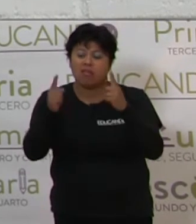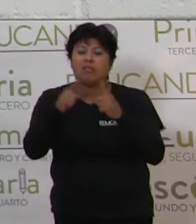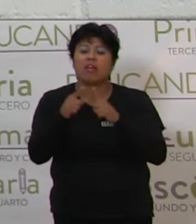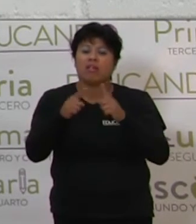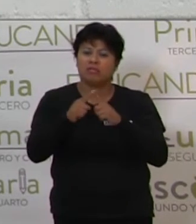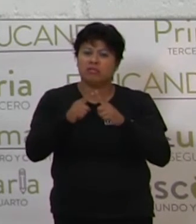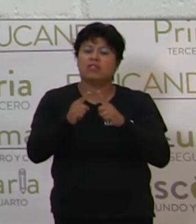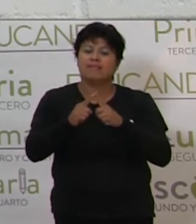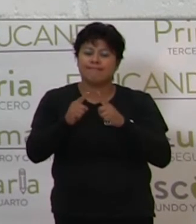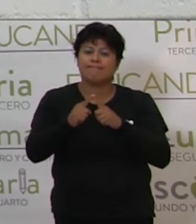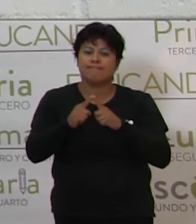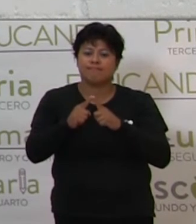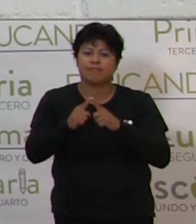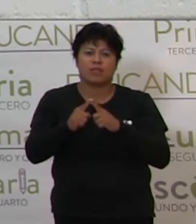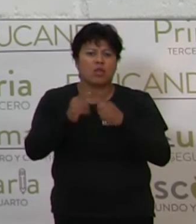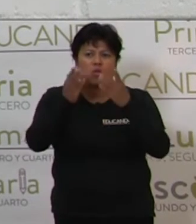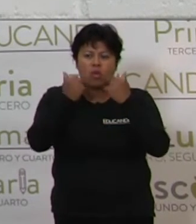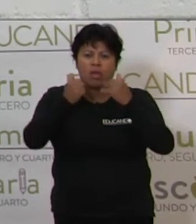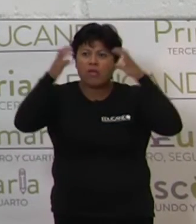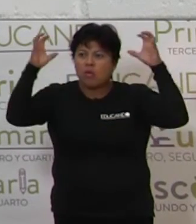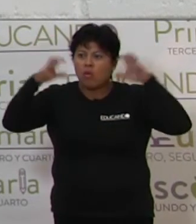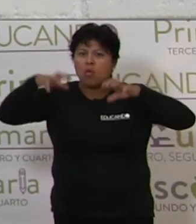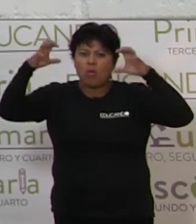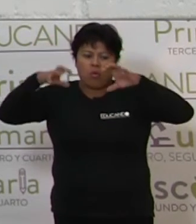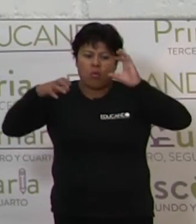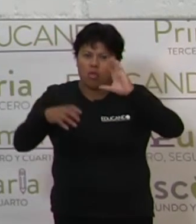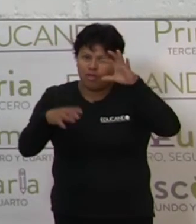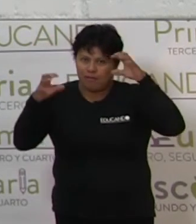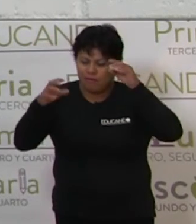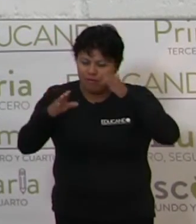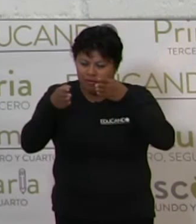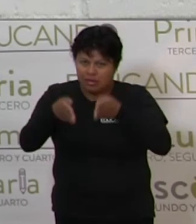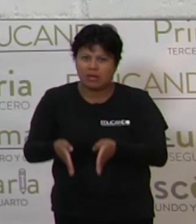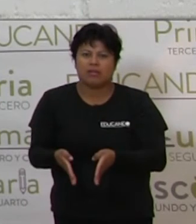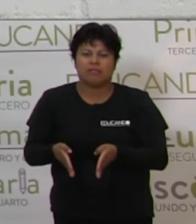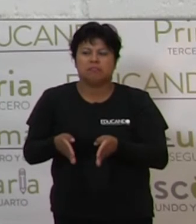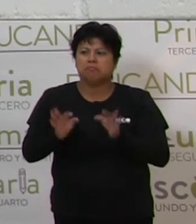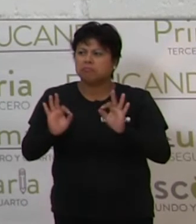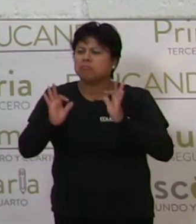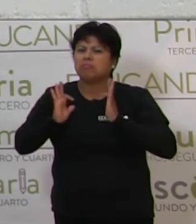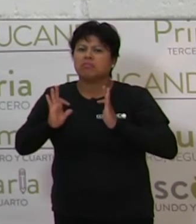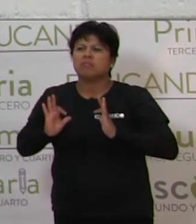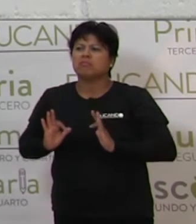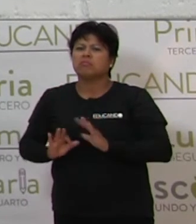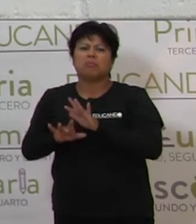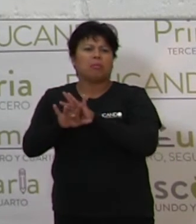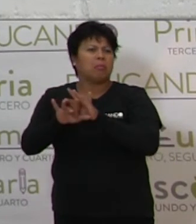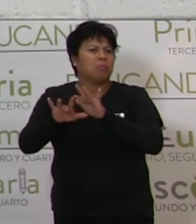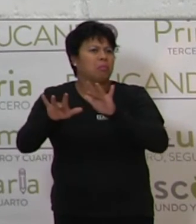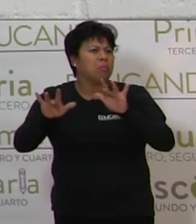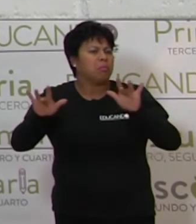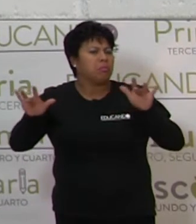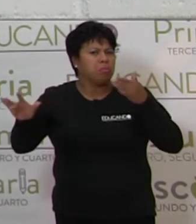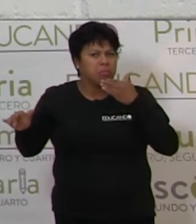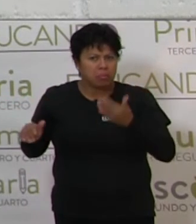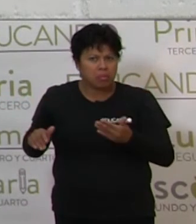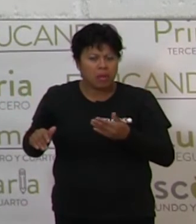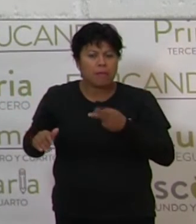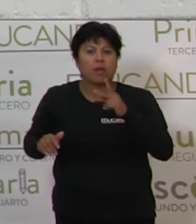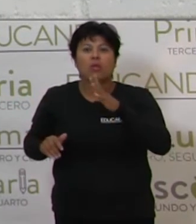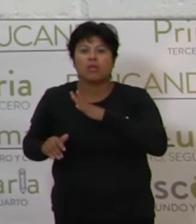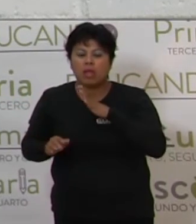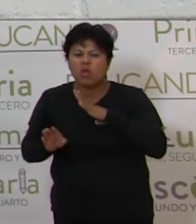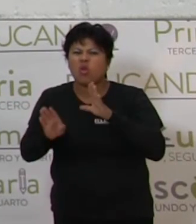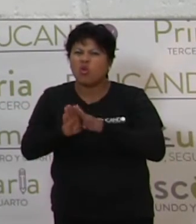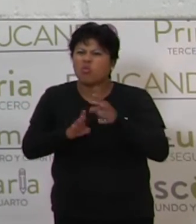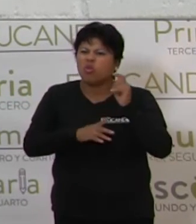iglesia. No había tormenta la noche que la enterraron. Estaba en calma y despejada. Pero